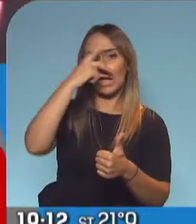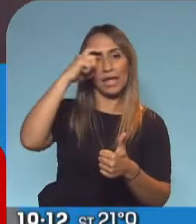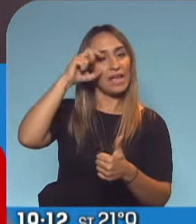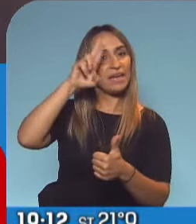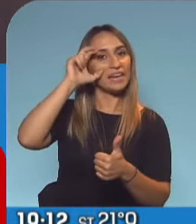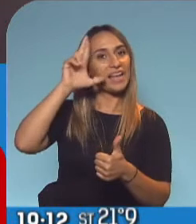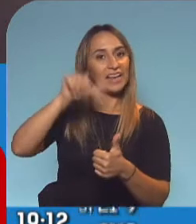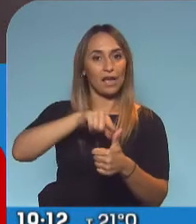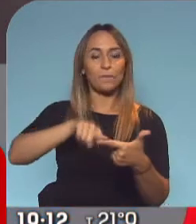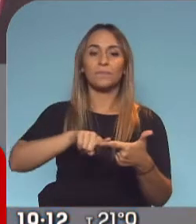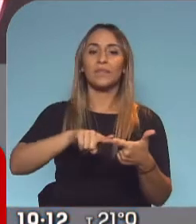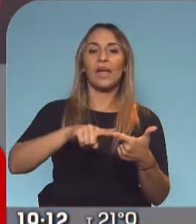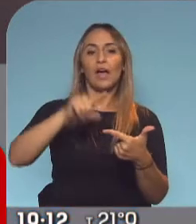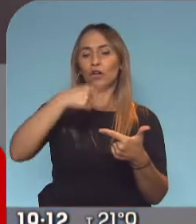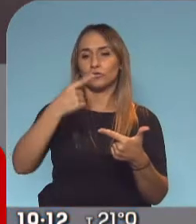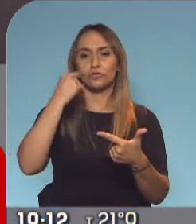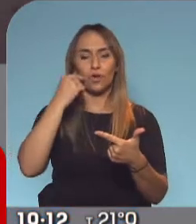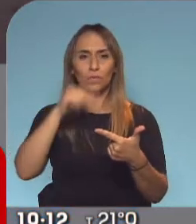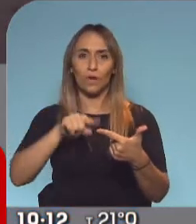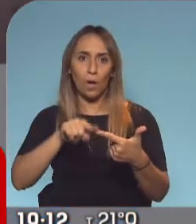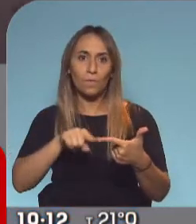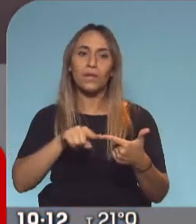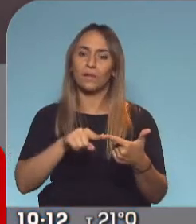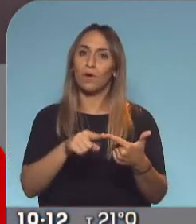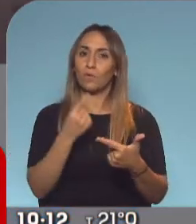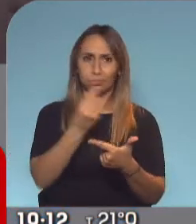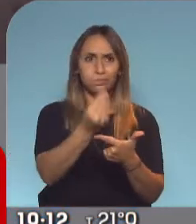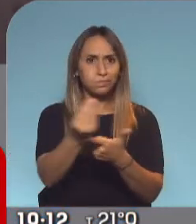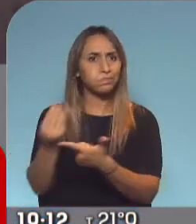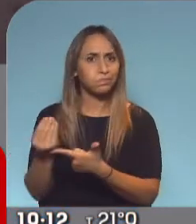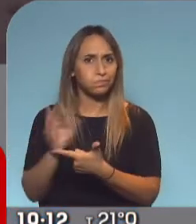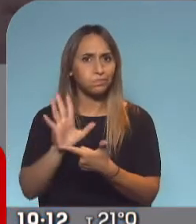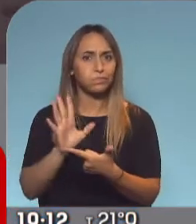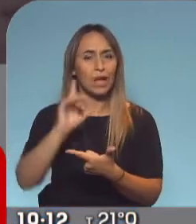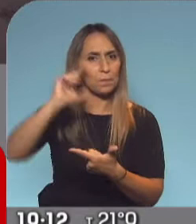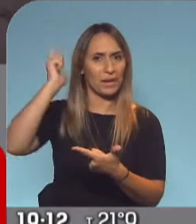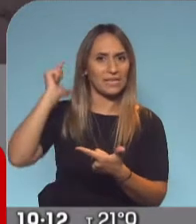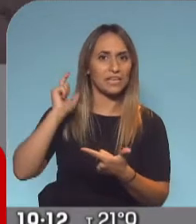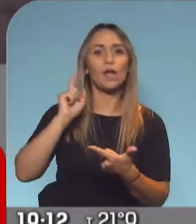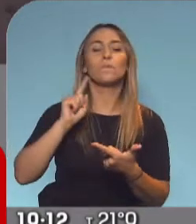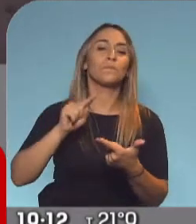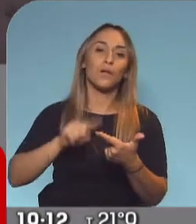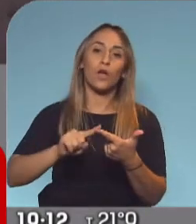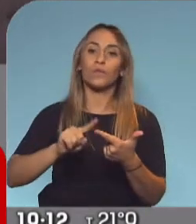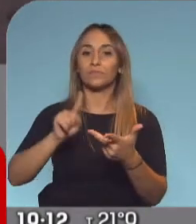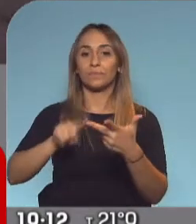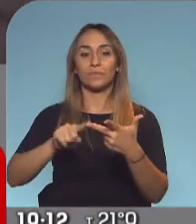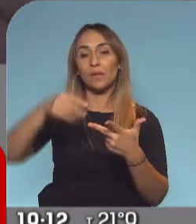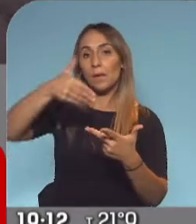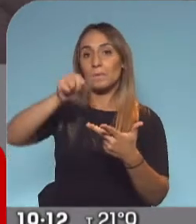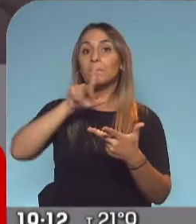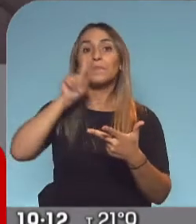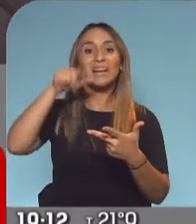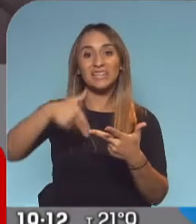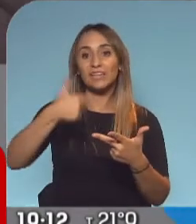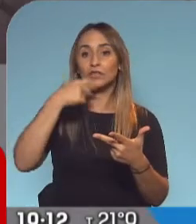si bien ocupó cargos políticos, sus fundamentos son mucho más académicos que políticos. Martín Soria, un dirigente que es diputado nacional,